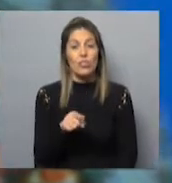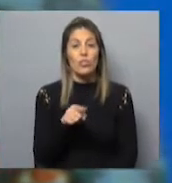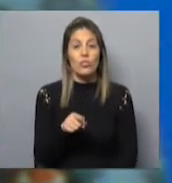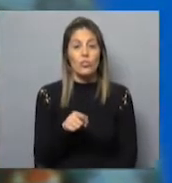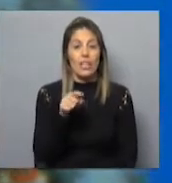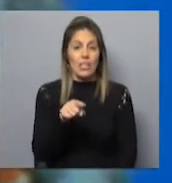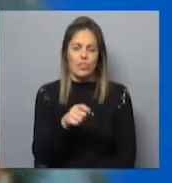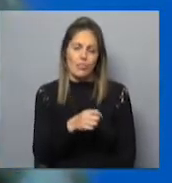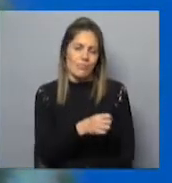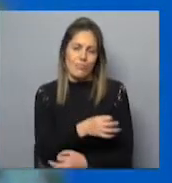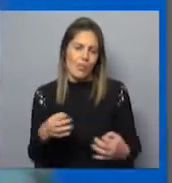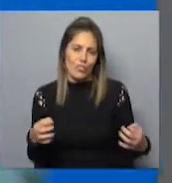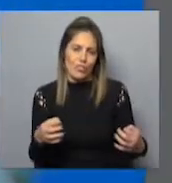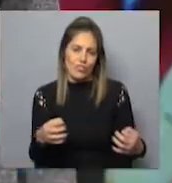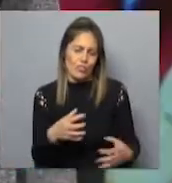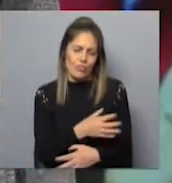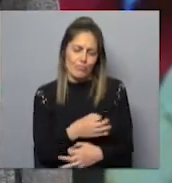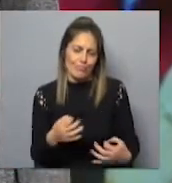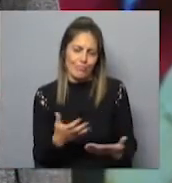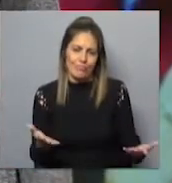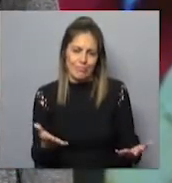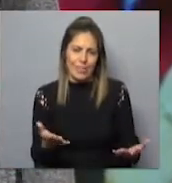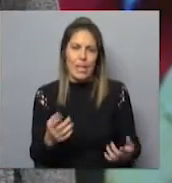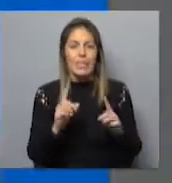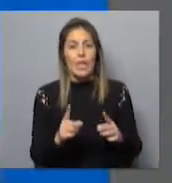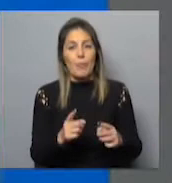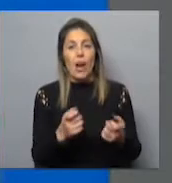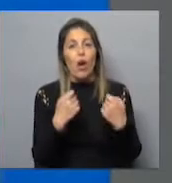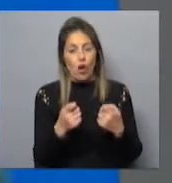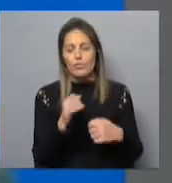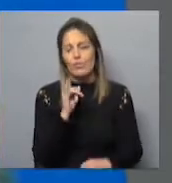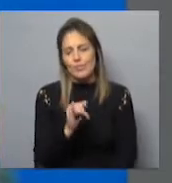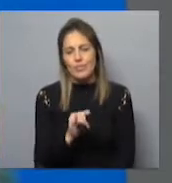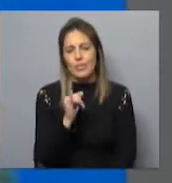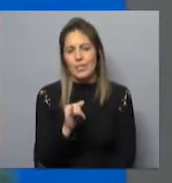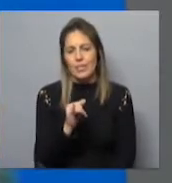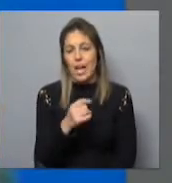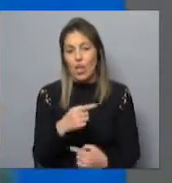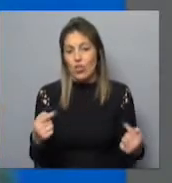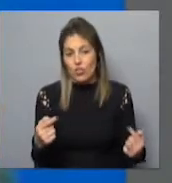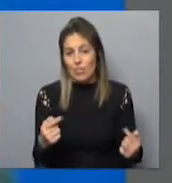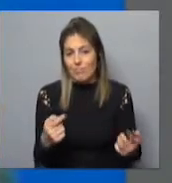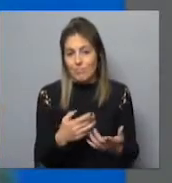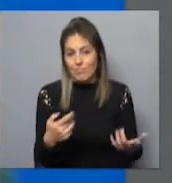eso es maravilloso que te pase no y tienes costos tienes costos porque tienes